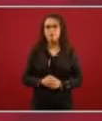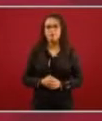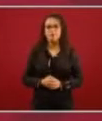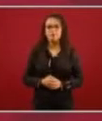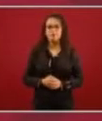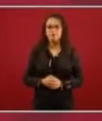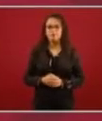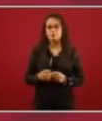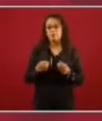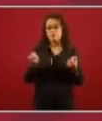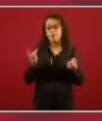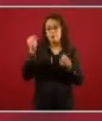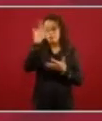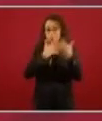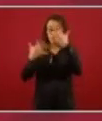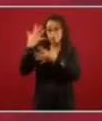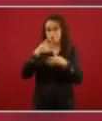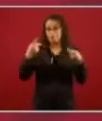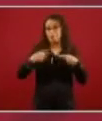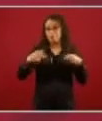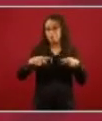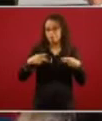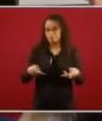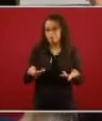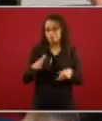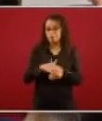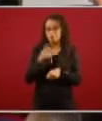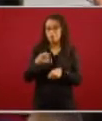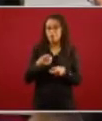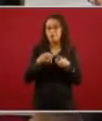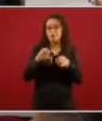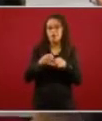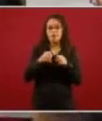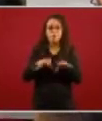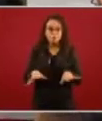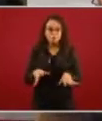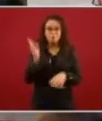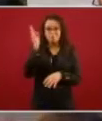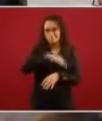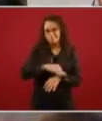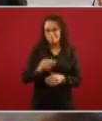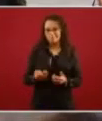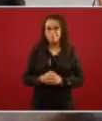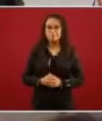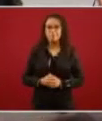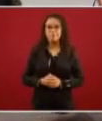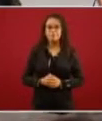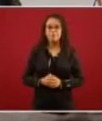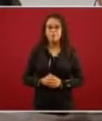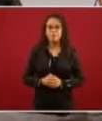confundan a la gente o logren su propósito de